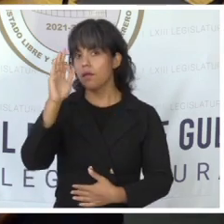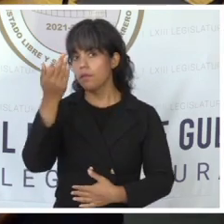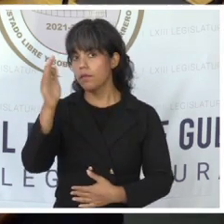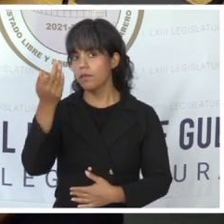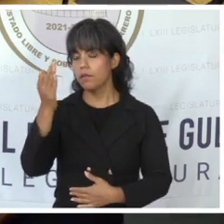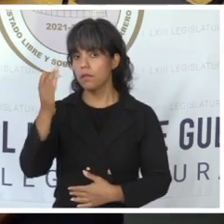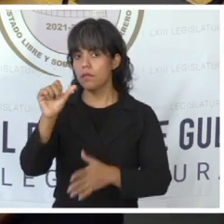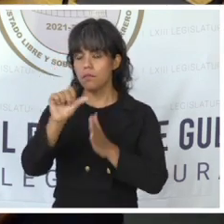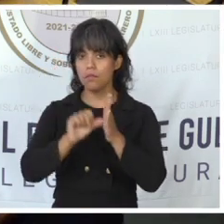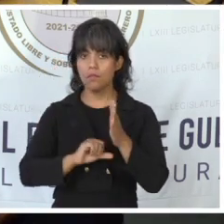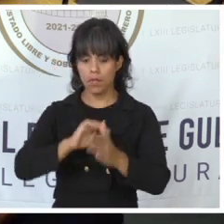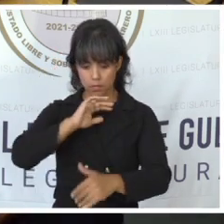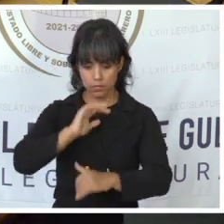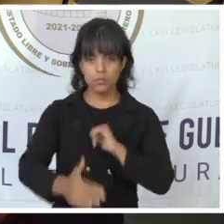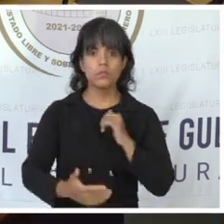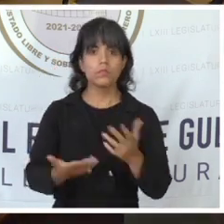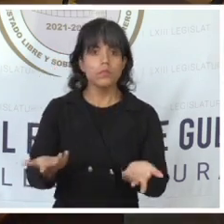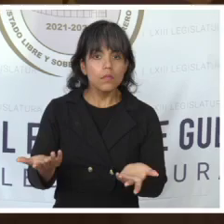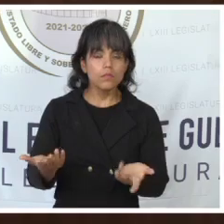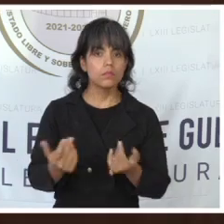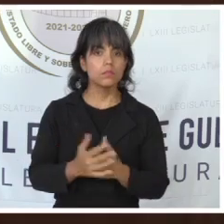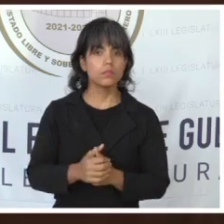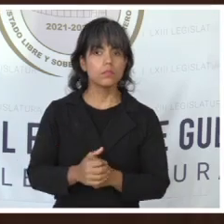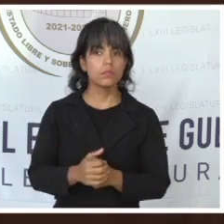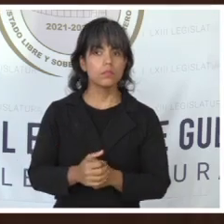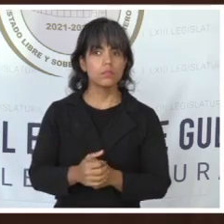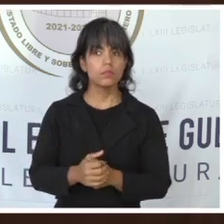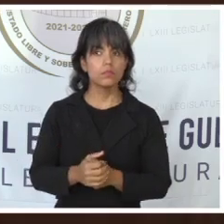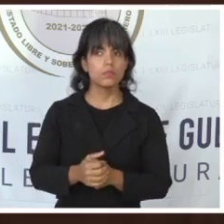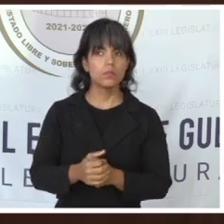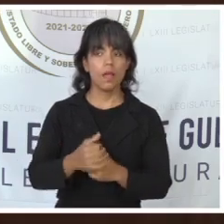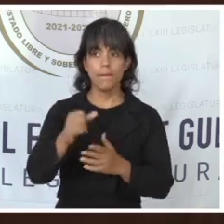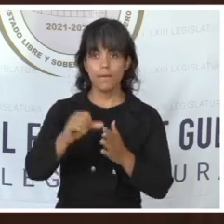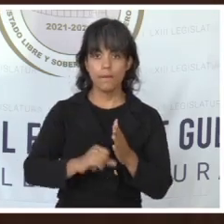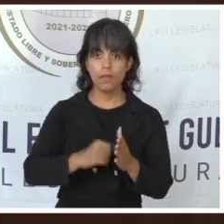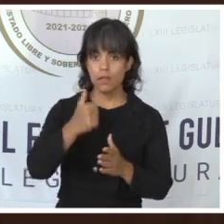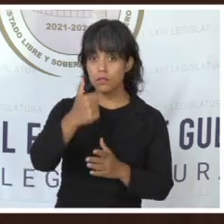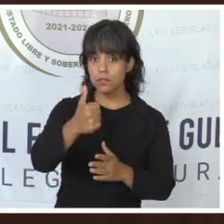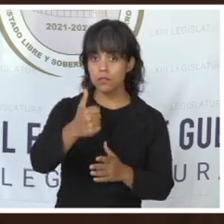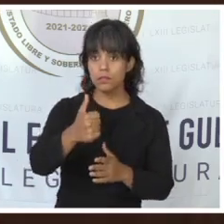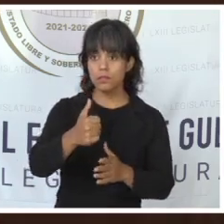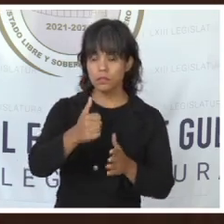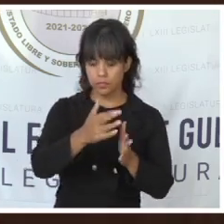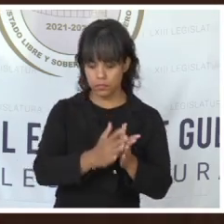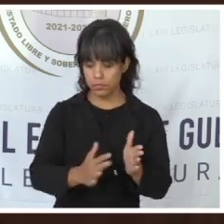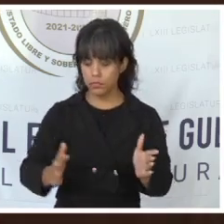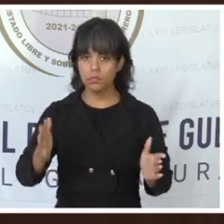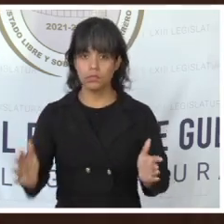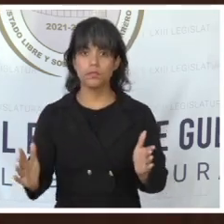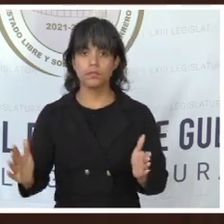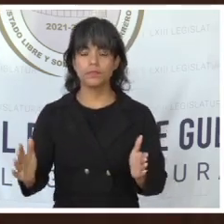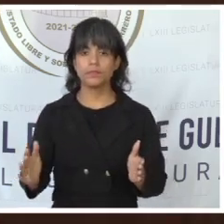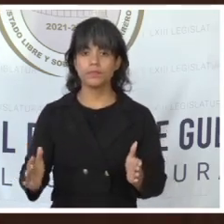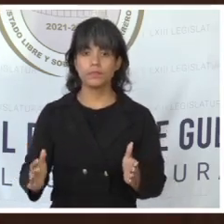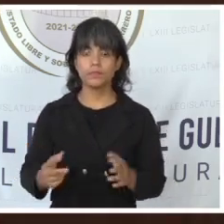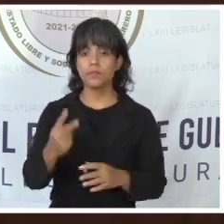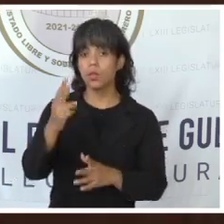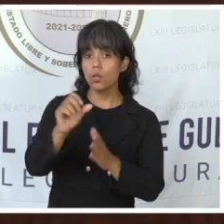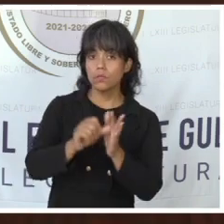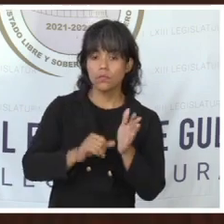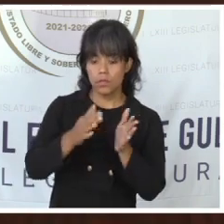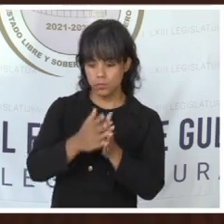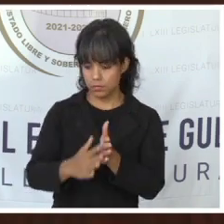año. Unas transcurridas prácticamente 6 meses, otra transcurrida prácticamente 2